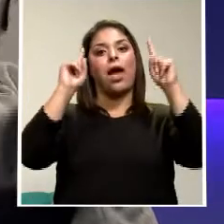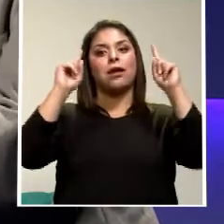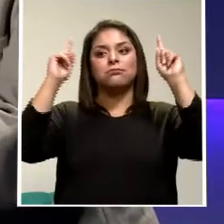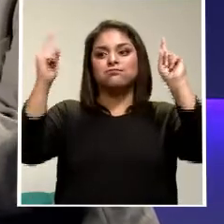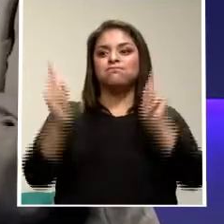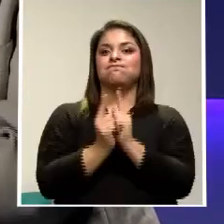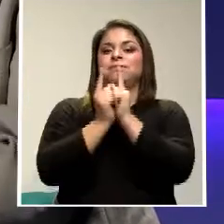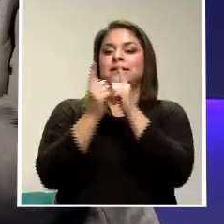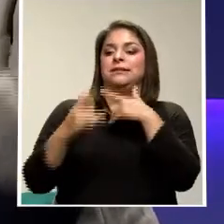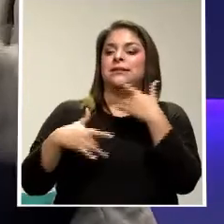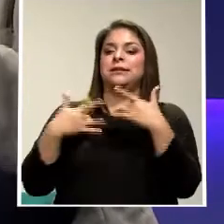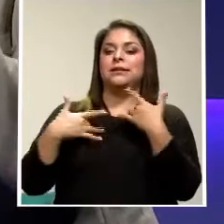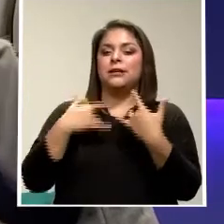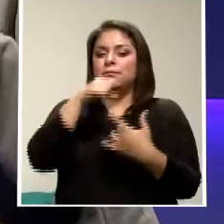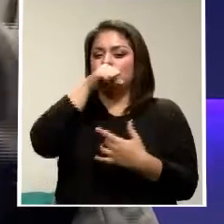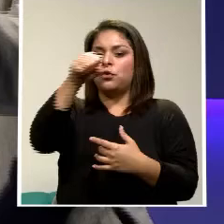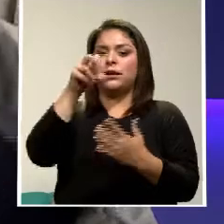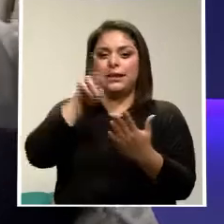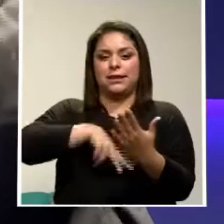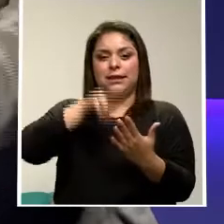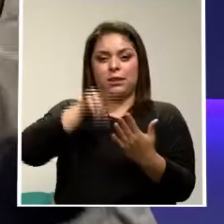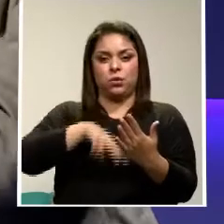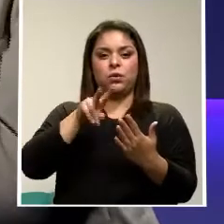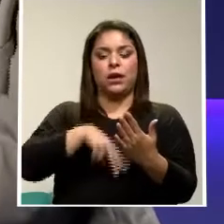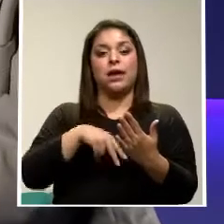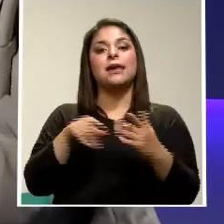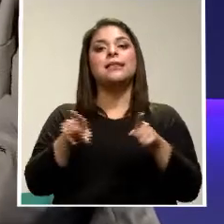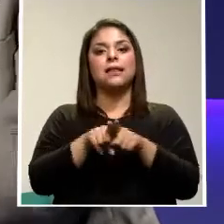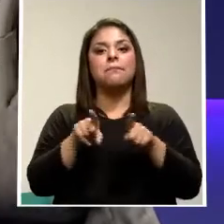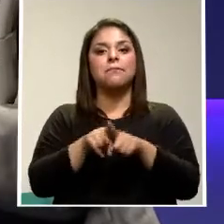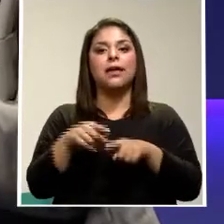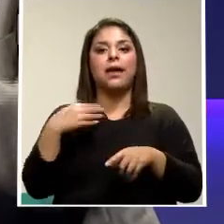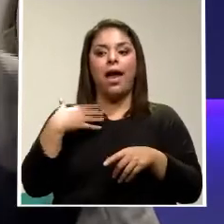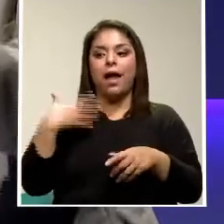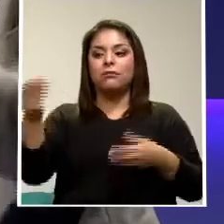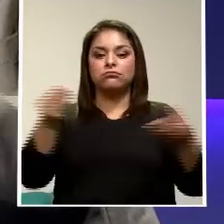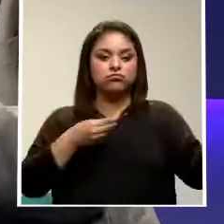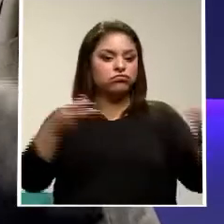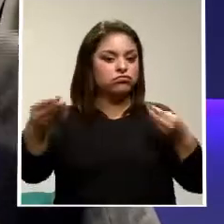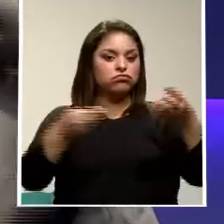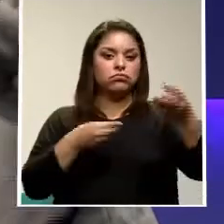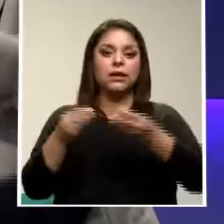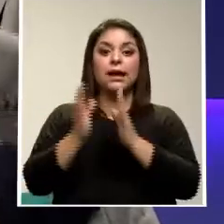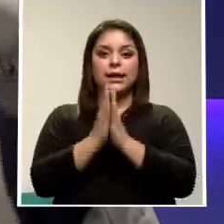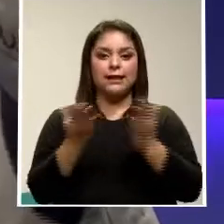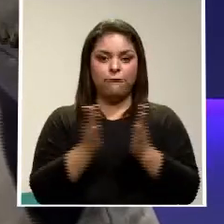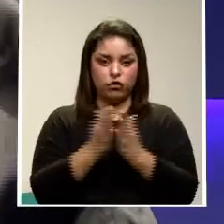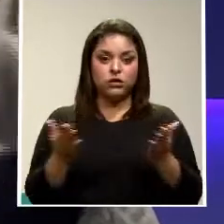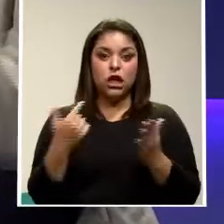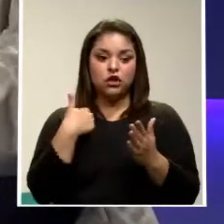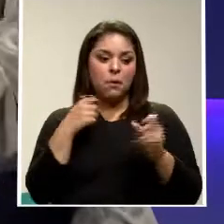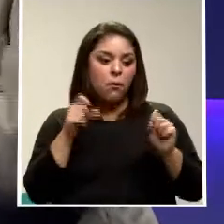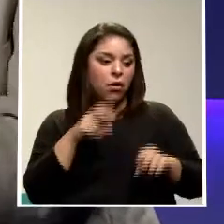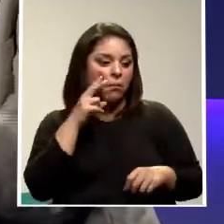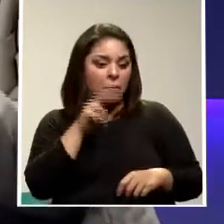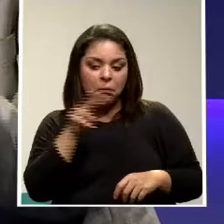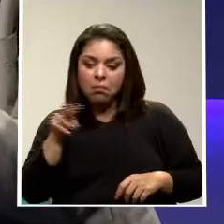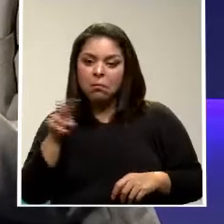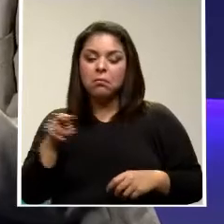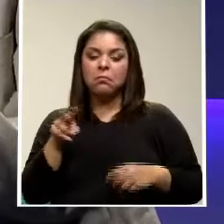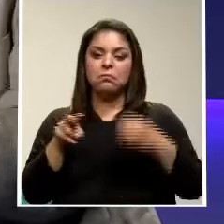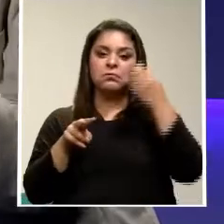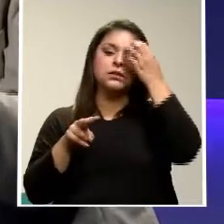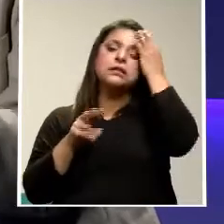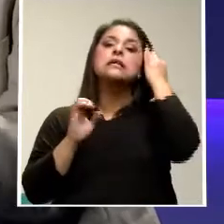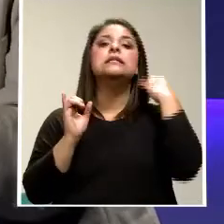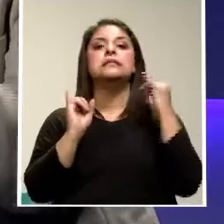de una vocación literaria y el hecho de que haya libros presentes, que hubiese libros que yo pudiera picotear en ellos